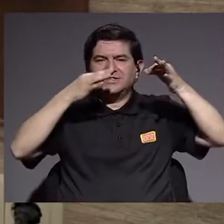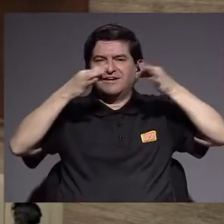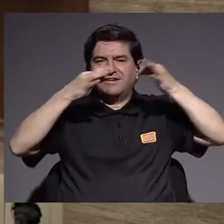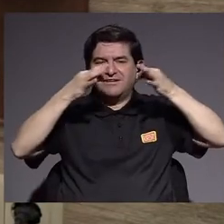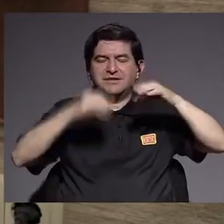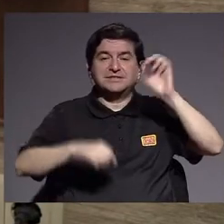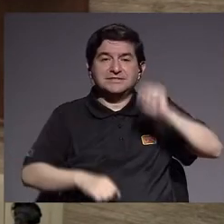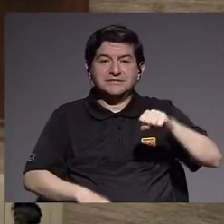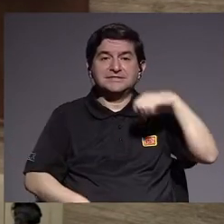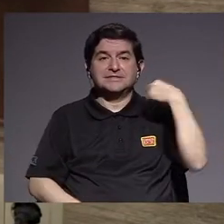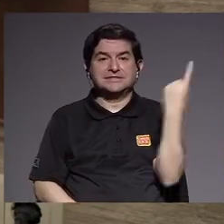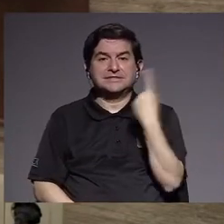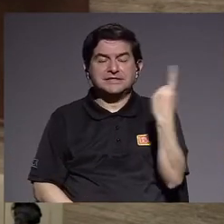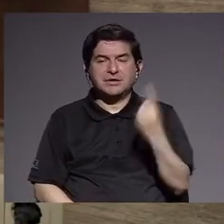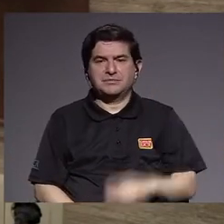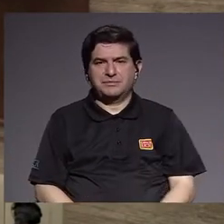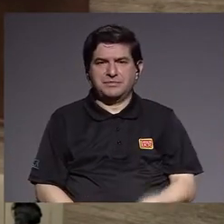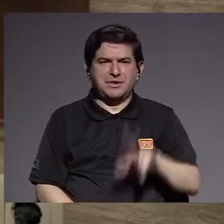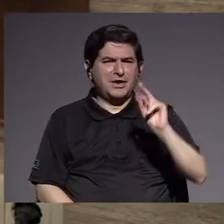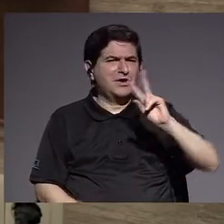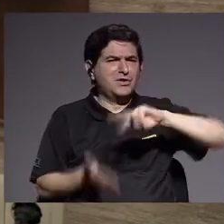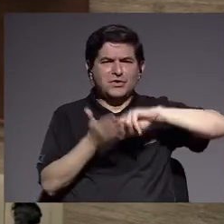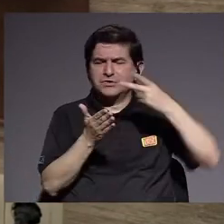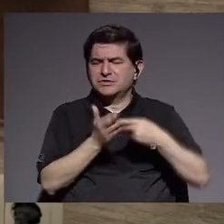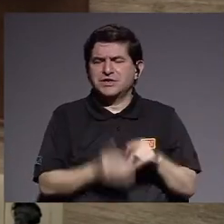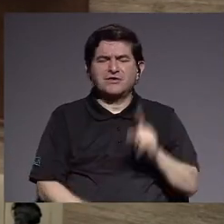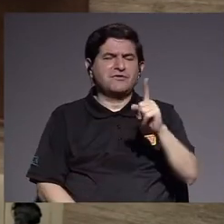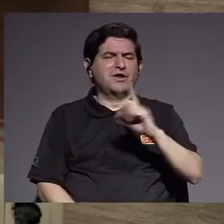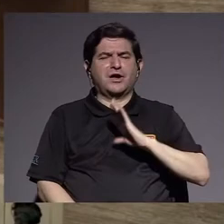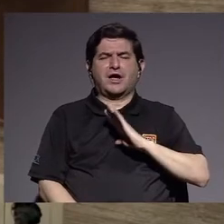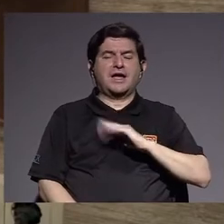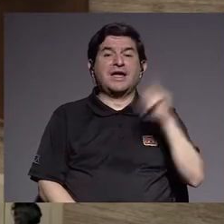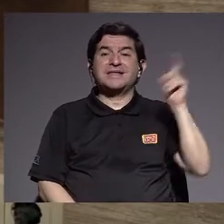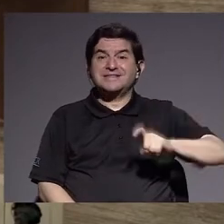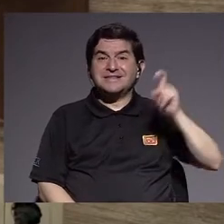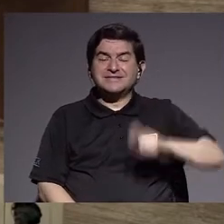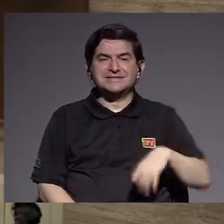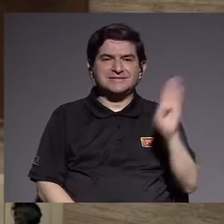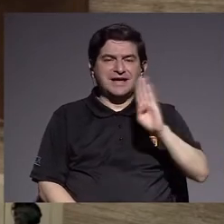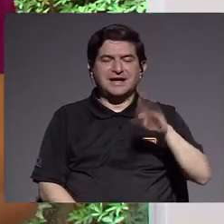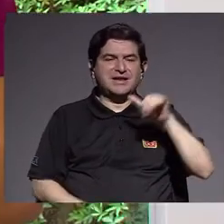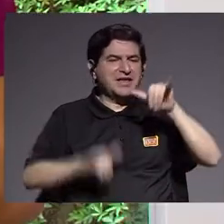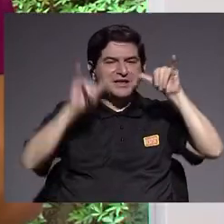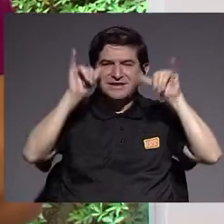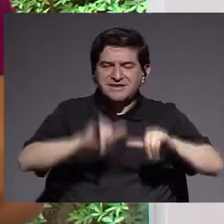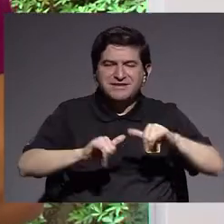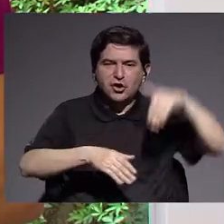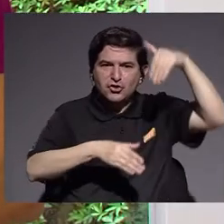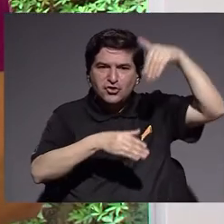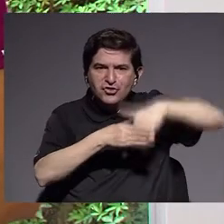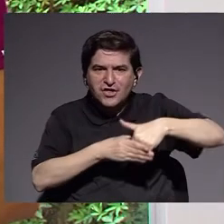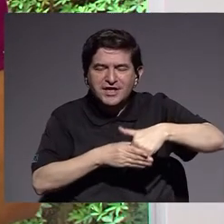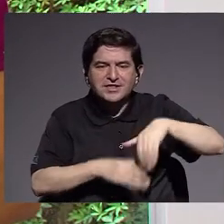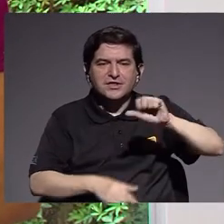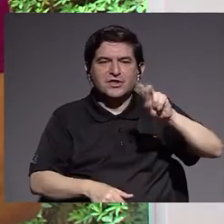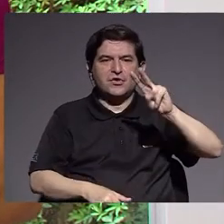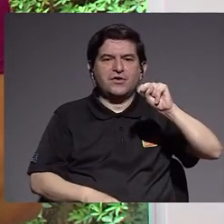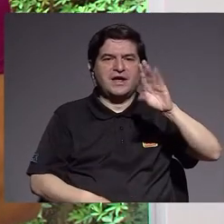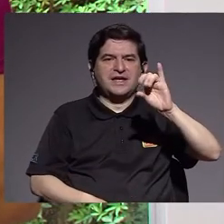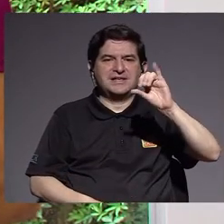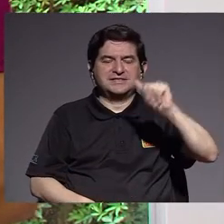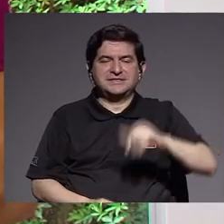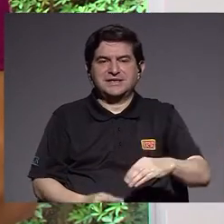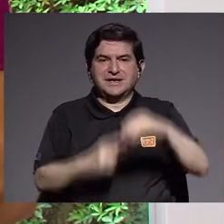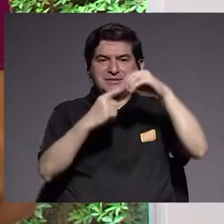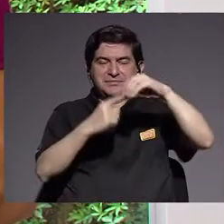que ser un sólido detalles y dos y siempre el hilo dental no es un lujo está con necesario para que la bacteria no sólo con dentro de la encía que va a